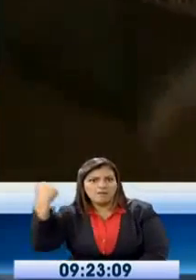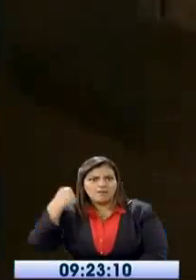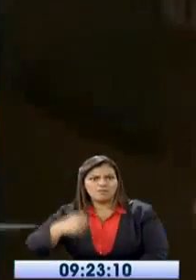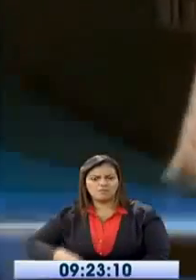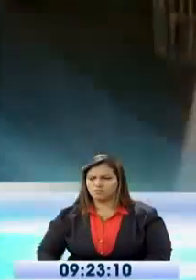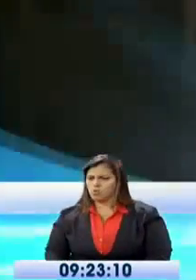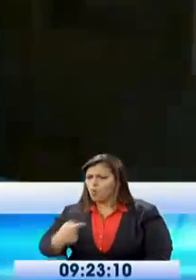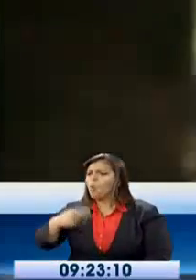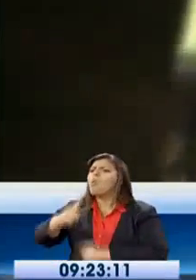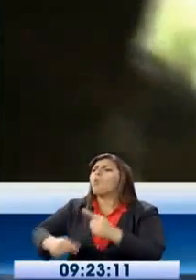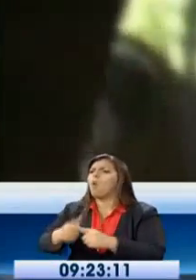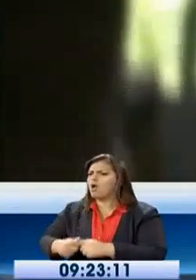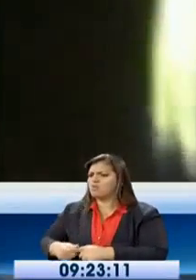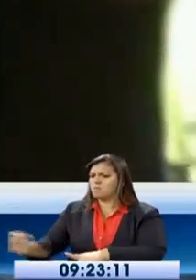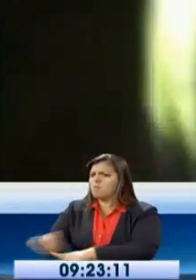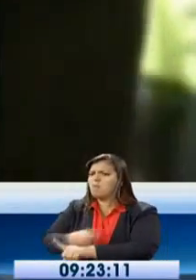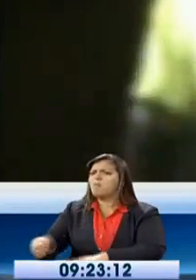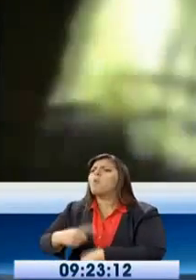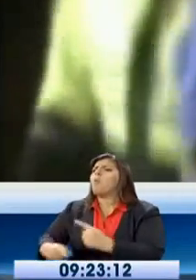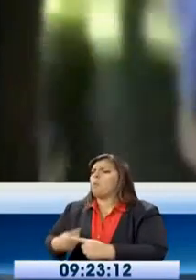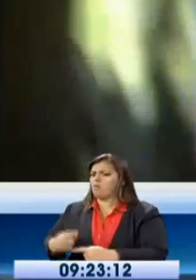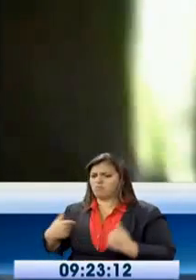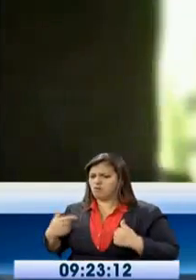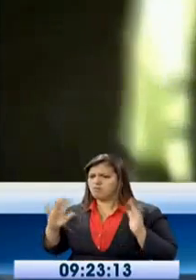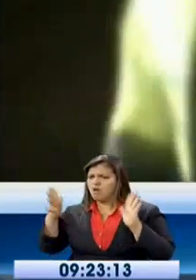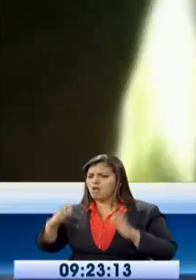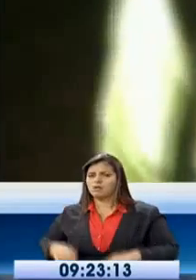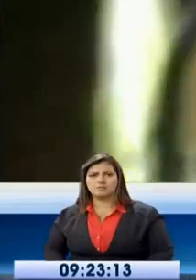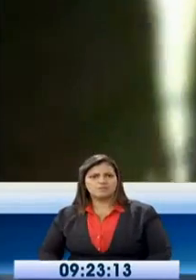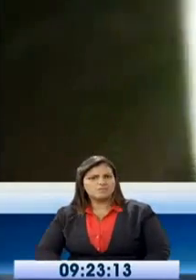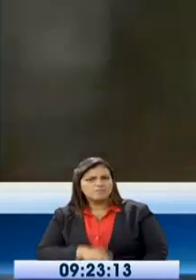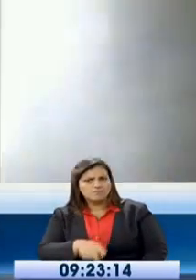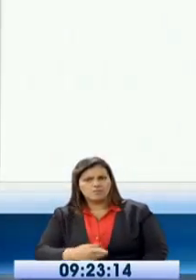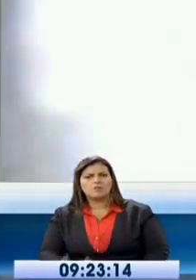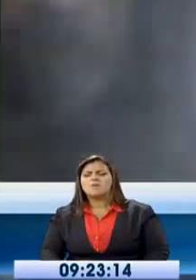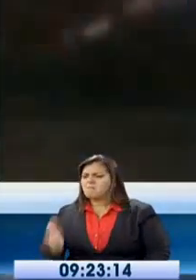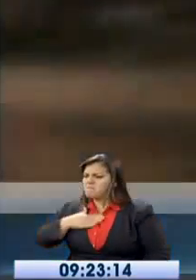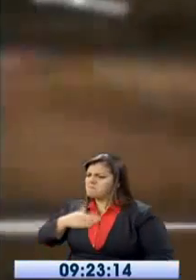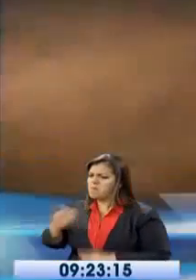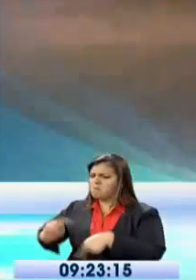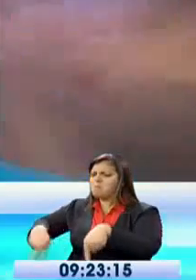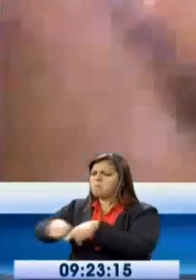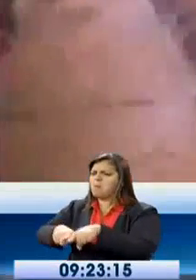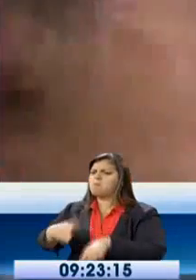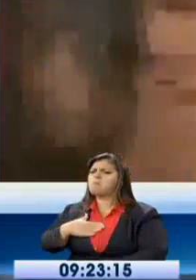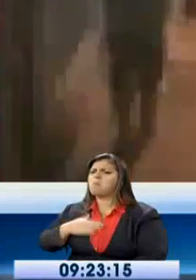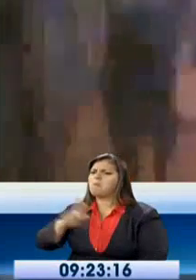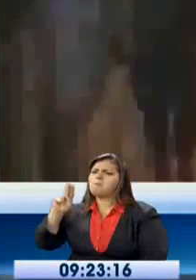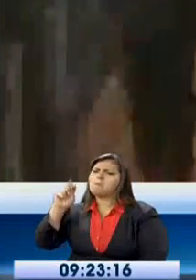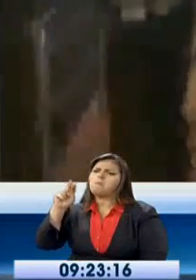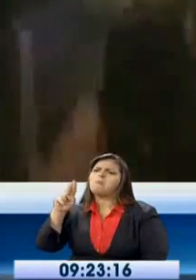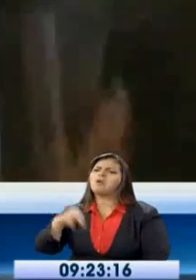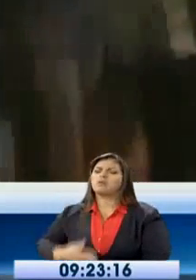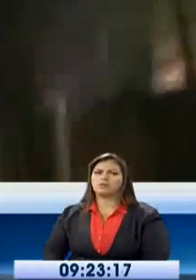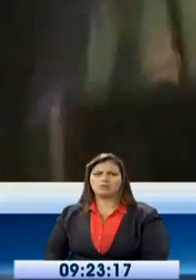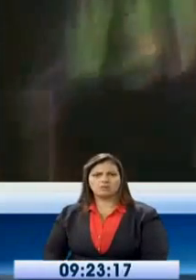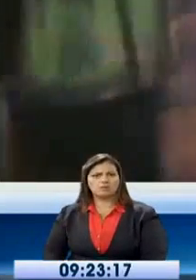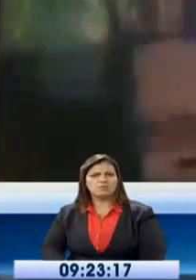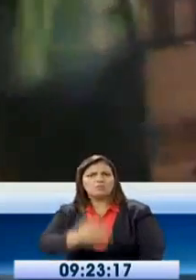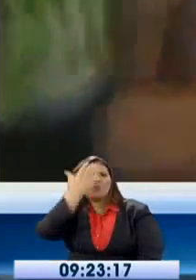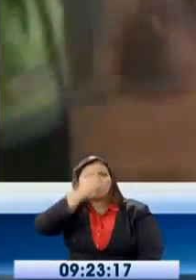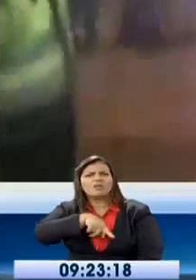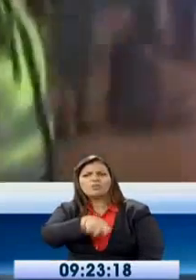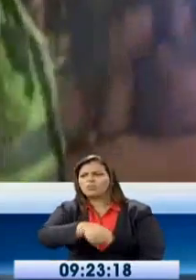lo golpeó, está ido. Dime, pero ¿por qué lo golpeó a esta chica, dime? Es mi pareja, pibe. ¿Tu pareja es? ¿Y por qué corres entonces de tu pareja? Conmigo, es mi